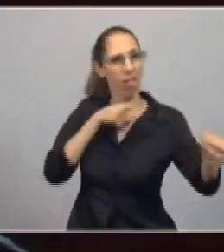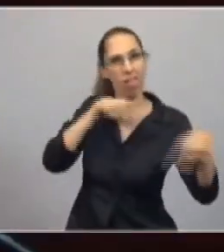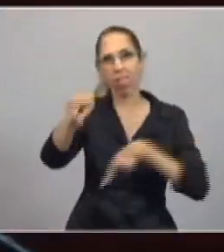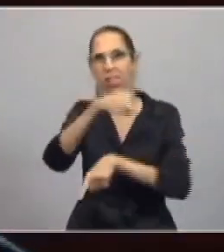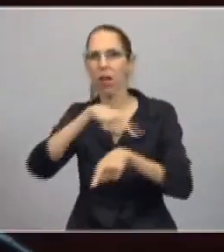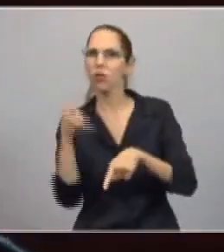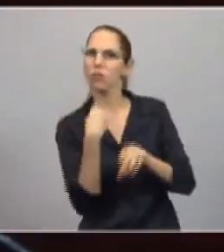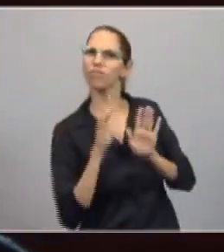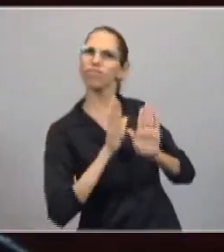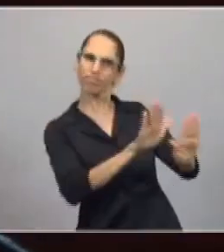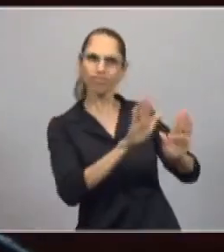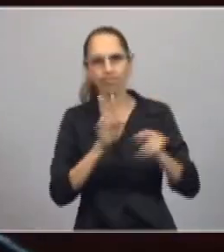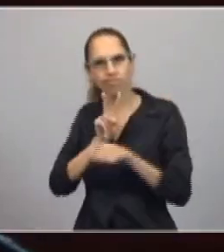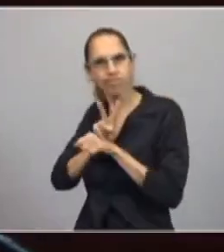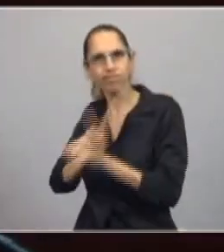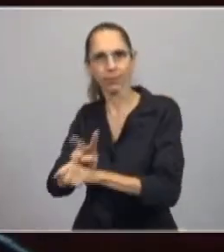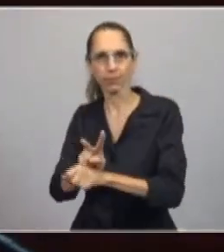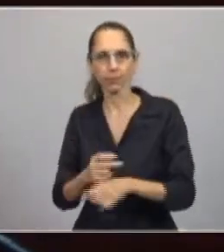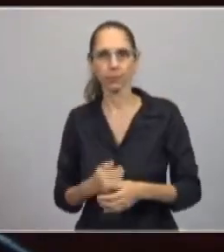central.